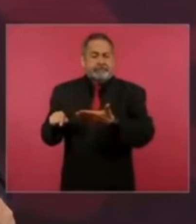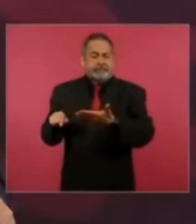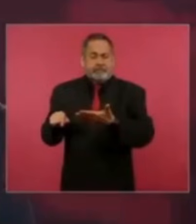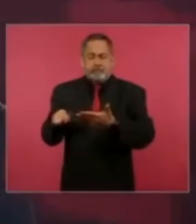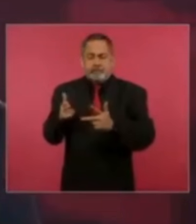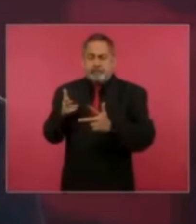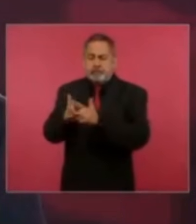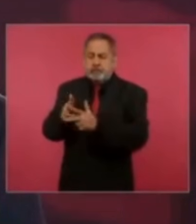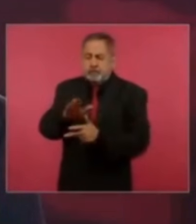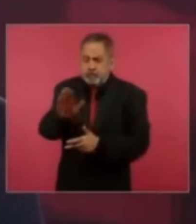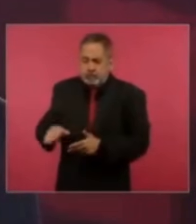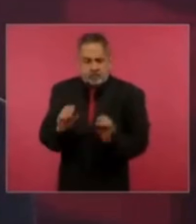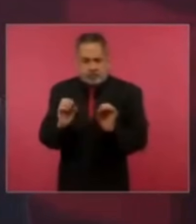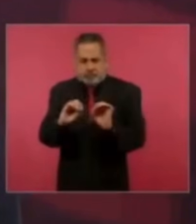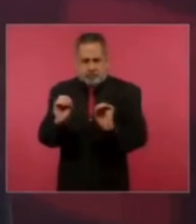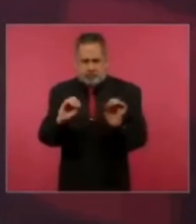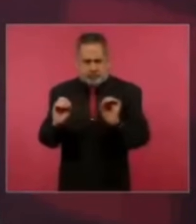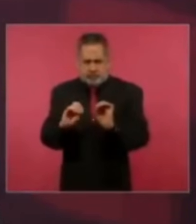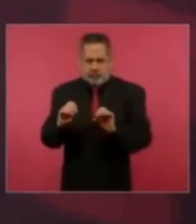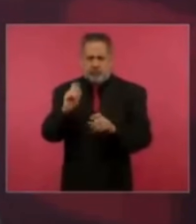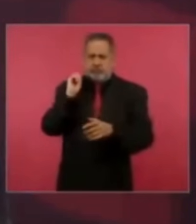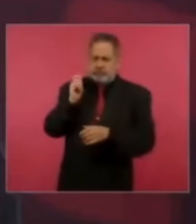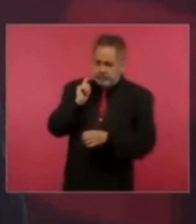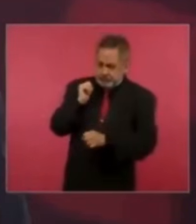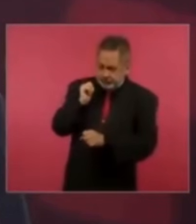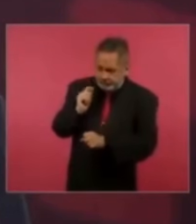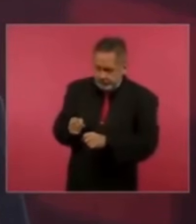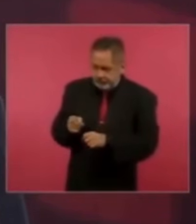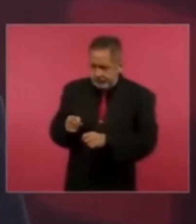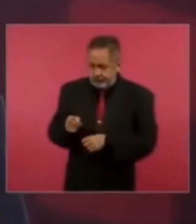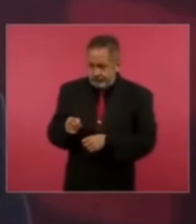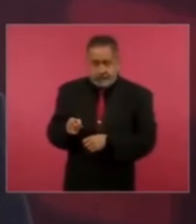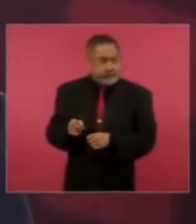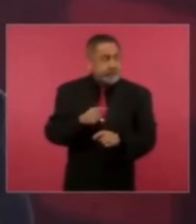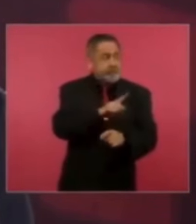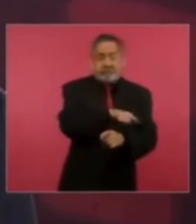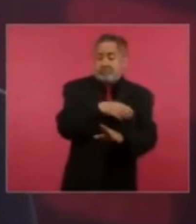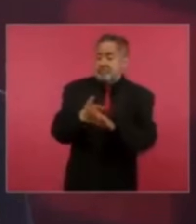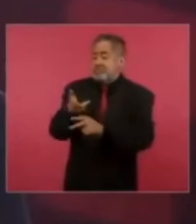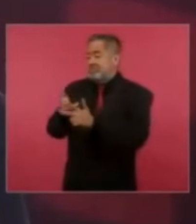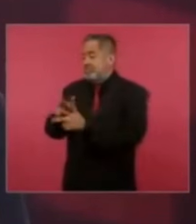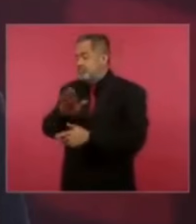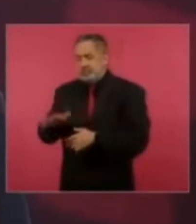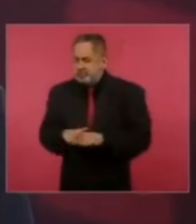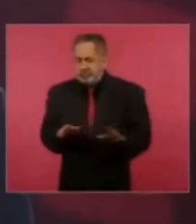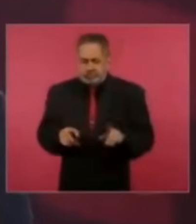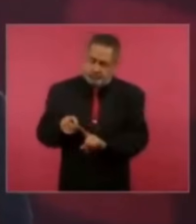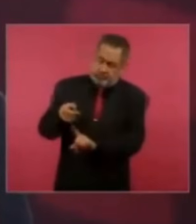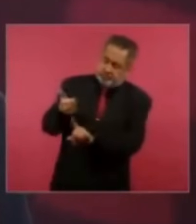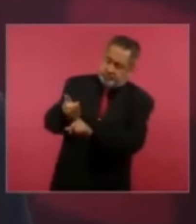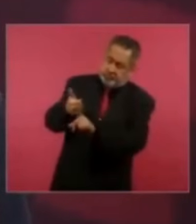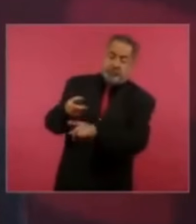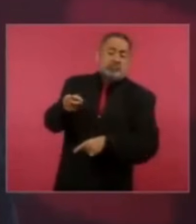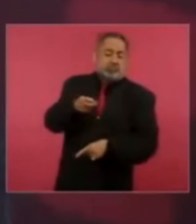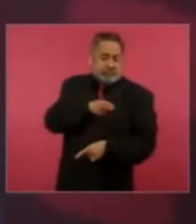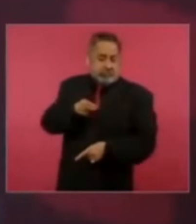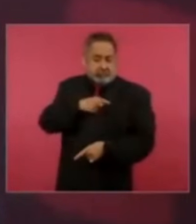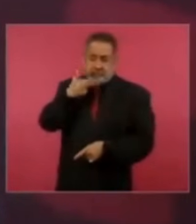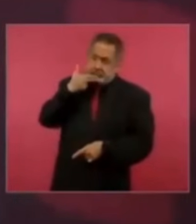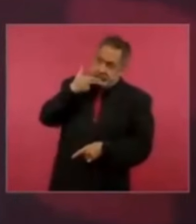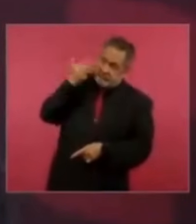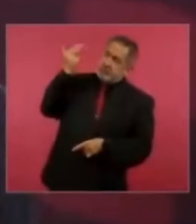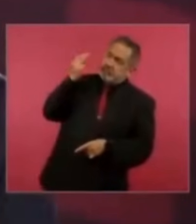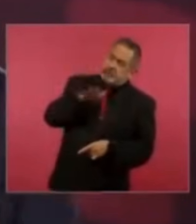homicidio, sino que lo que ocurrió, nadie privó de la vida al señor, el señor se quitó la vida 5 meses después. Pero